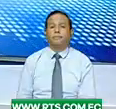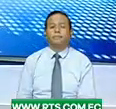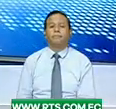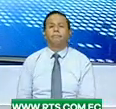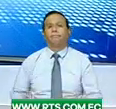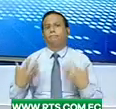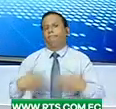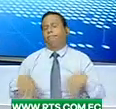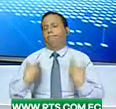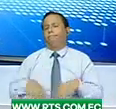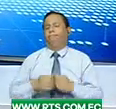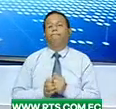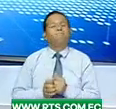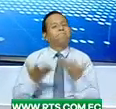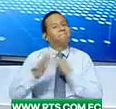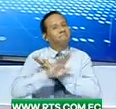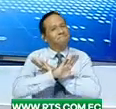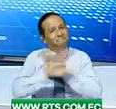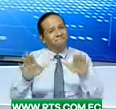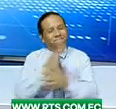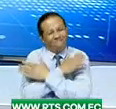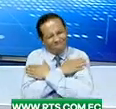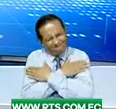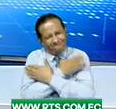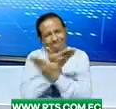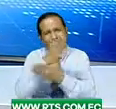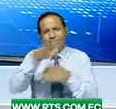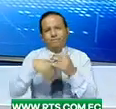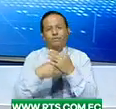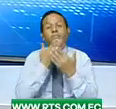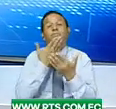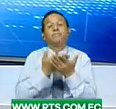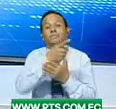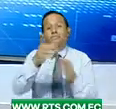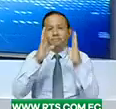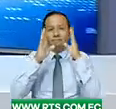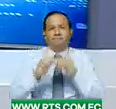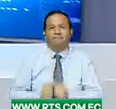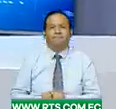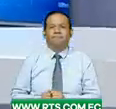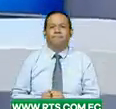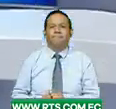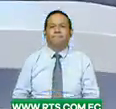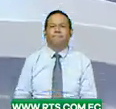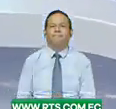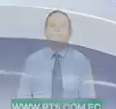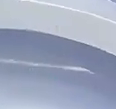gracias. Terrible noticia. Así finalizamos, amigos. Un fuerte abrazo para todos ustedes. Gracias por su sintonía.